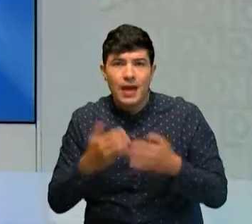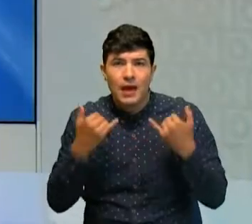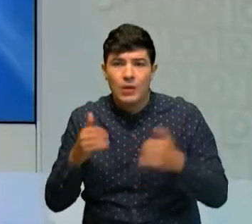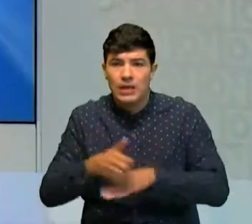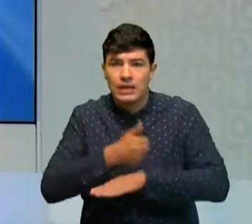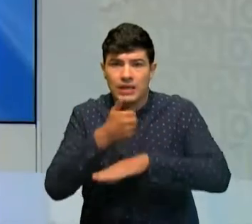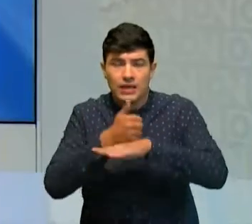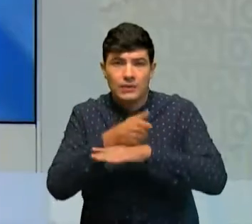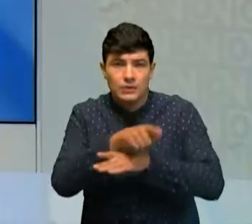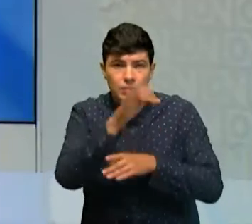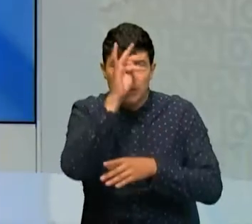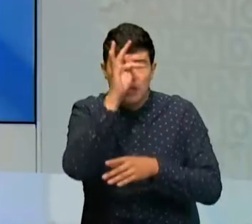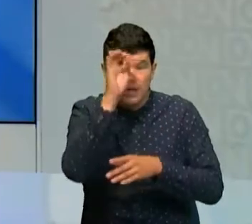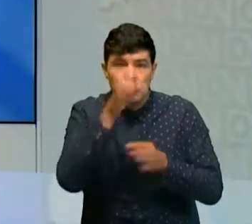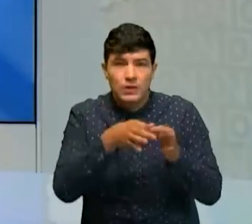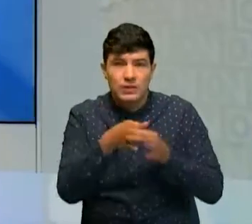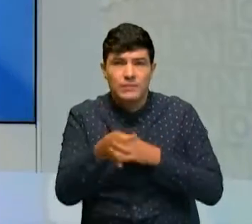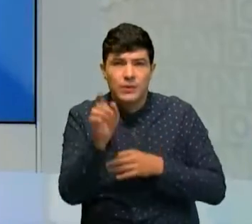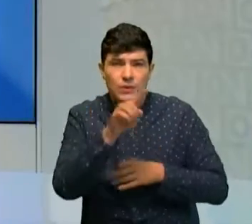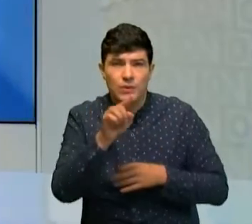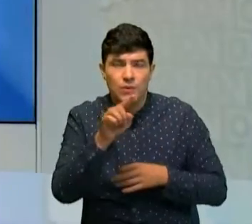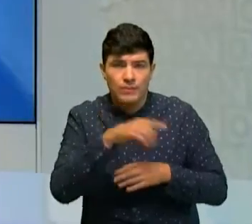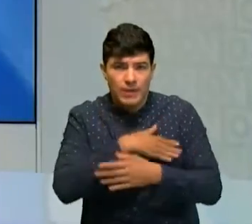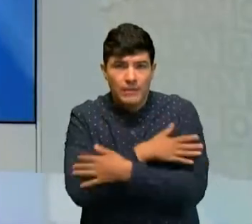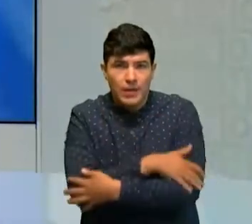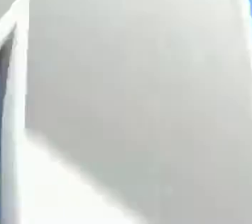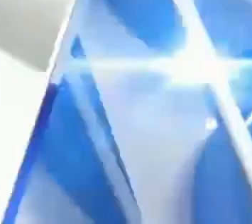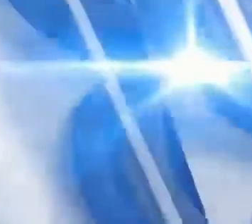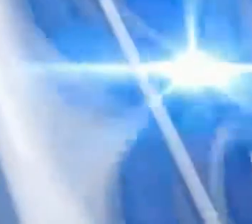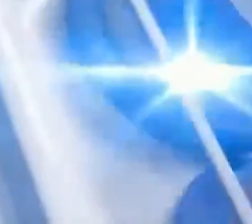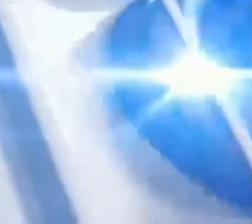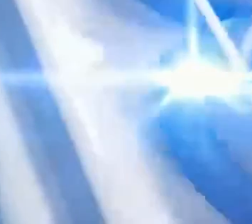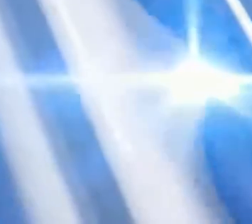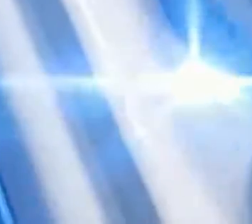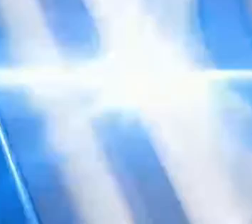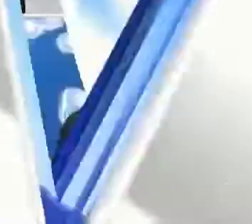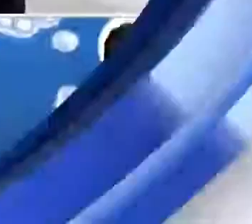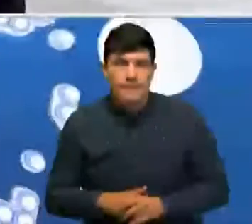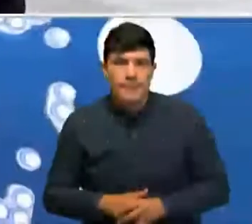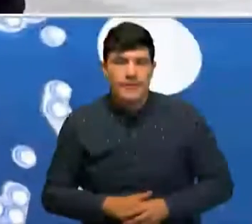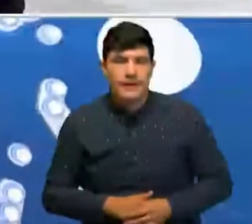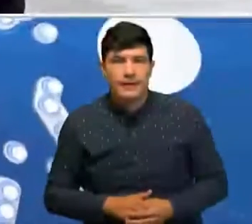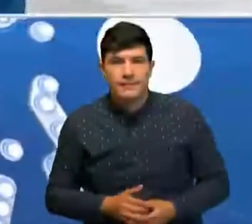hospital San Juan de Dios del municipio de Pamplona. Dolly Xiomara Niño, adelante.